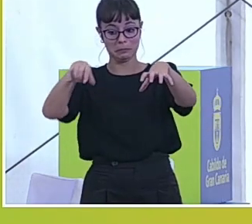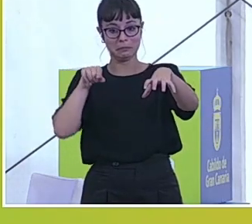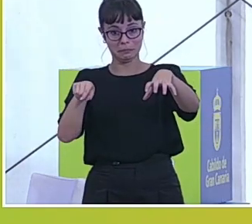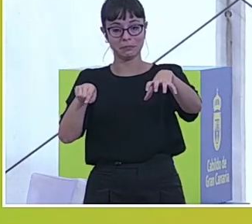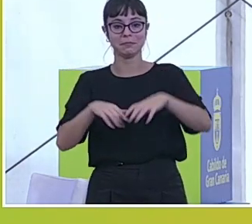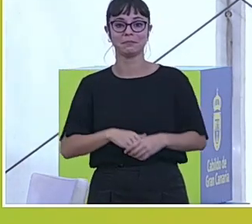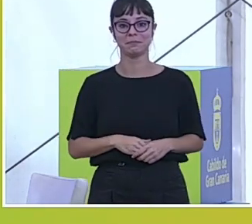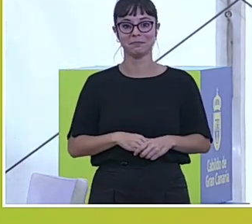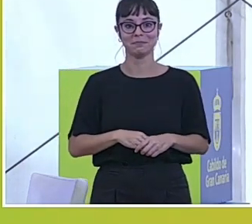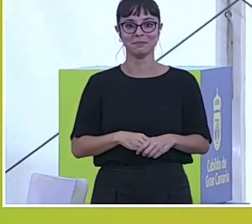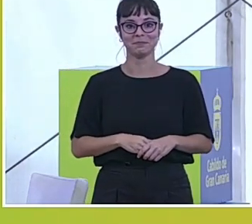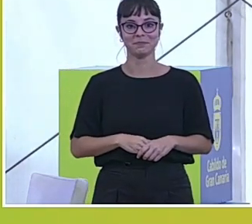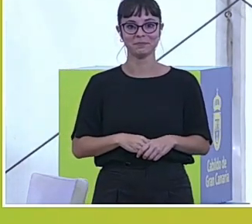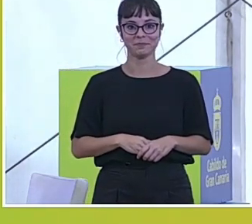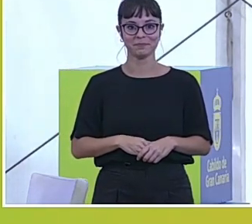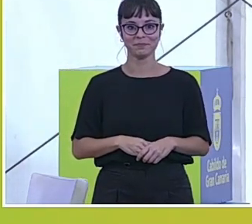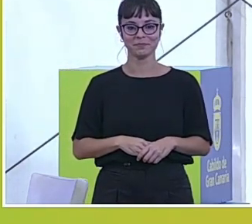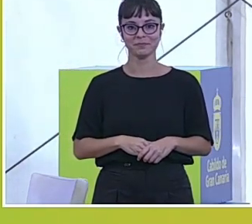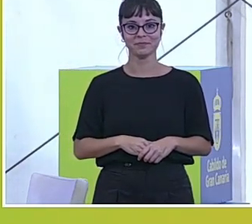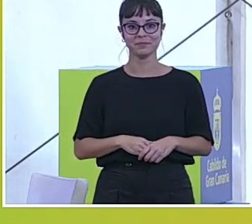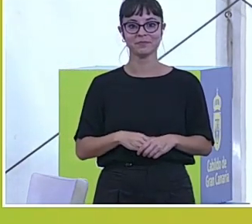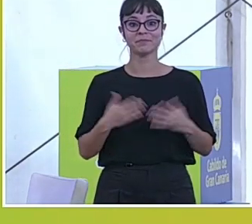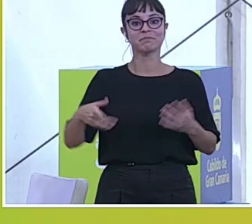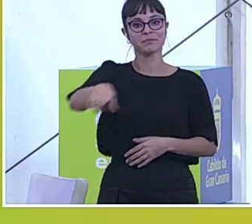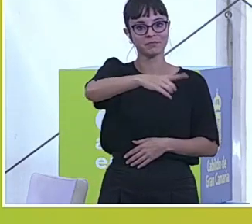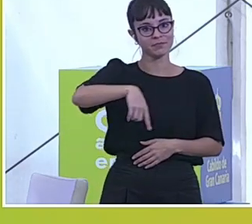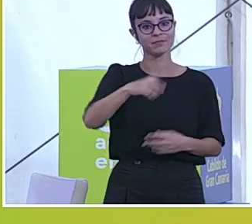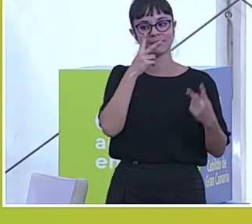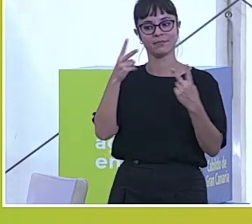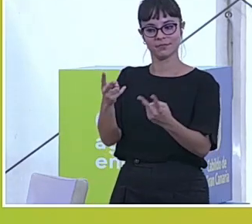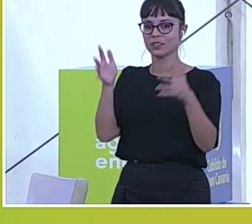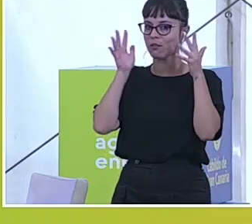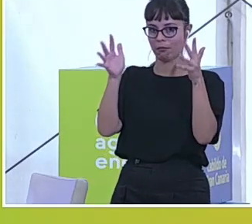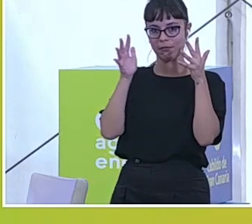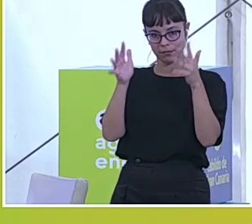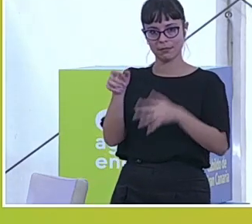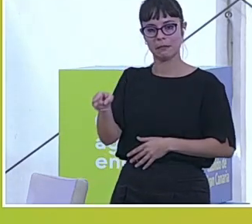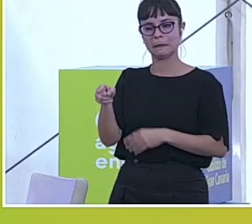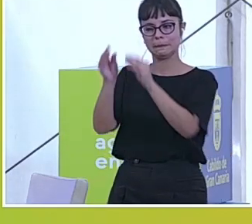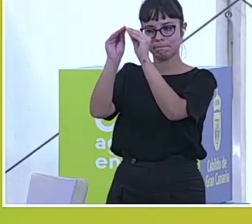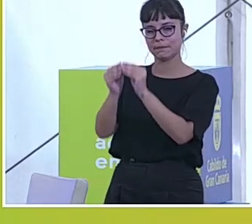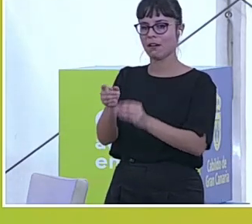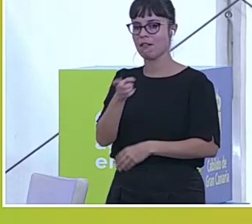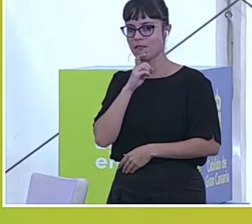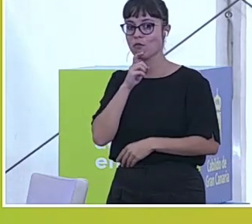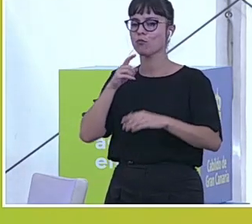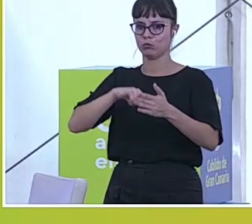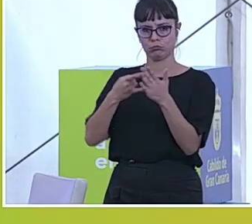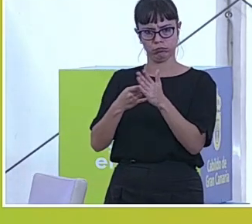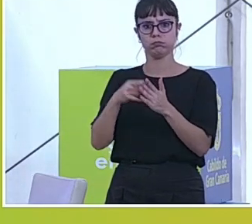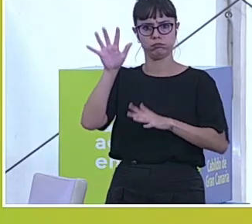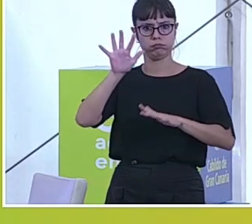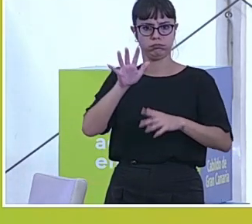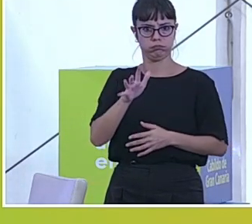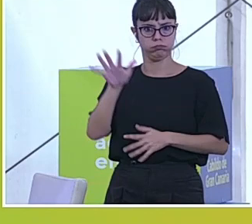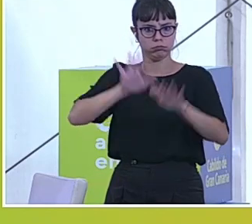es más, les animo a que lo visiten para que vean las piezas y cómo es el sistema, ¿no? Está bastante completo. En este caso,